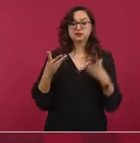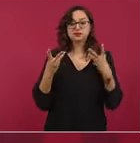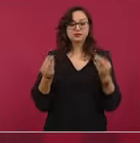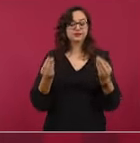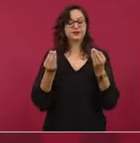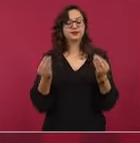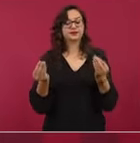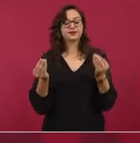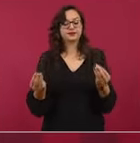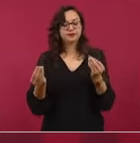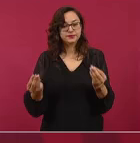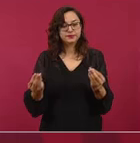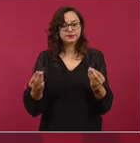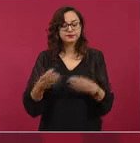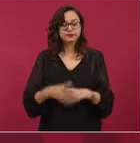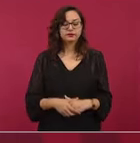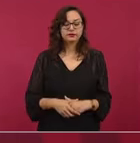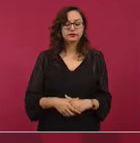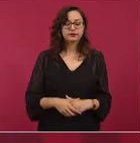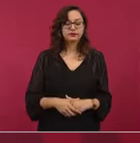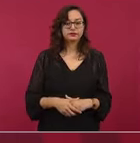y todo.